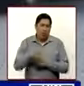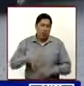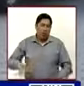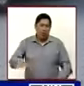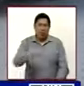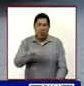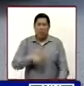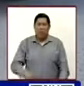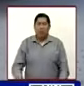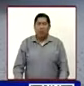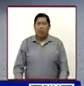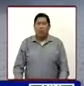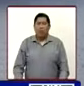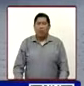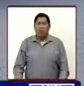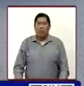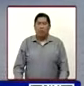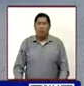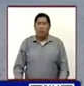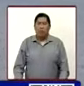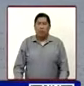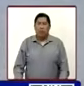accidentes.